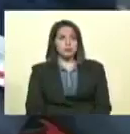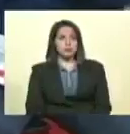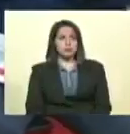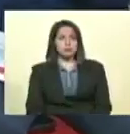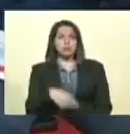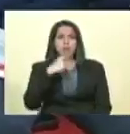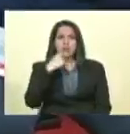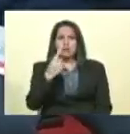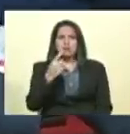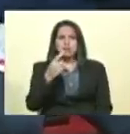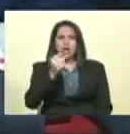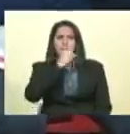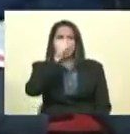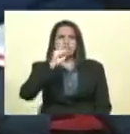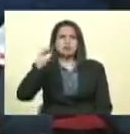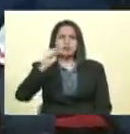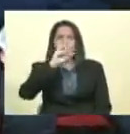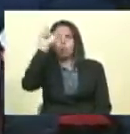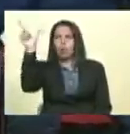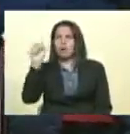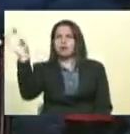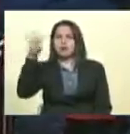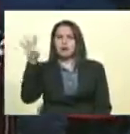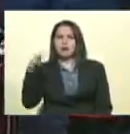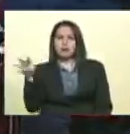en Guayana. ¿Ustedes no la vieron?